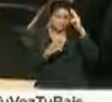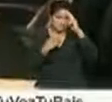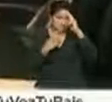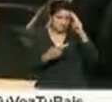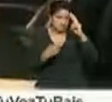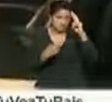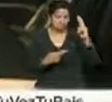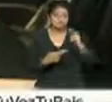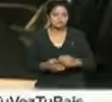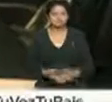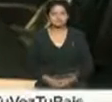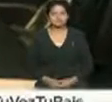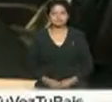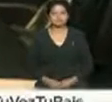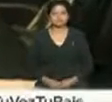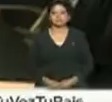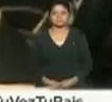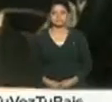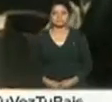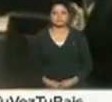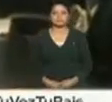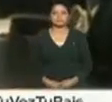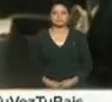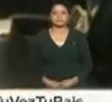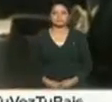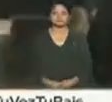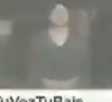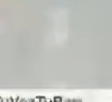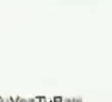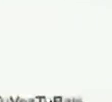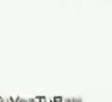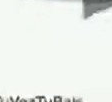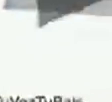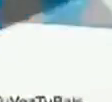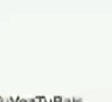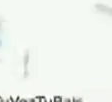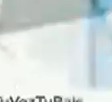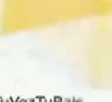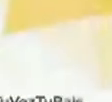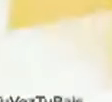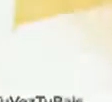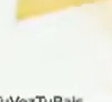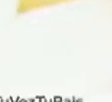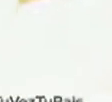plataforma e-learning. Cristina Pavón, Noticiero Ciudadano.